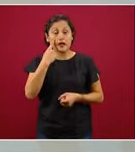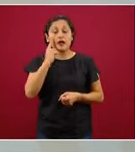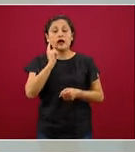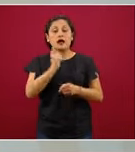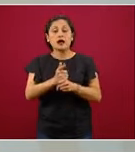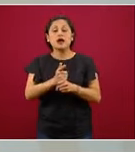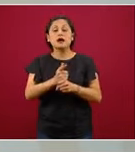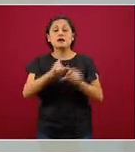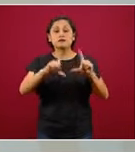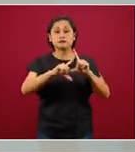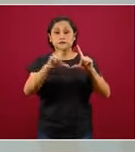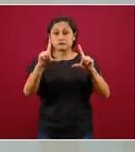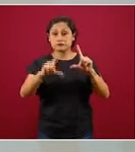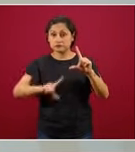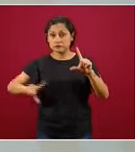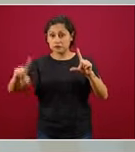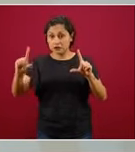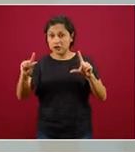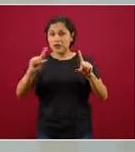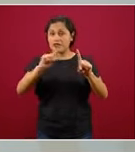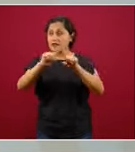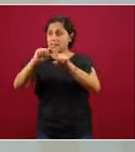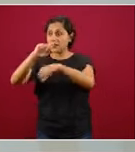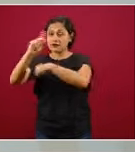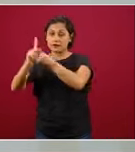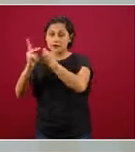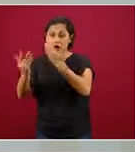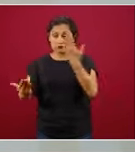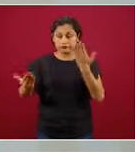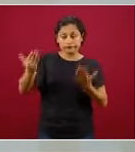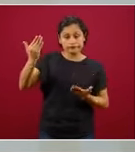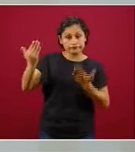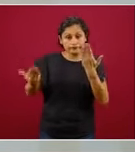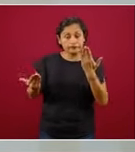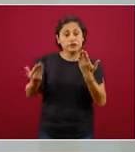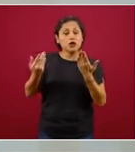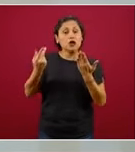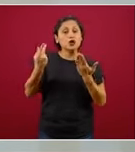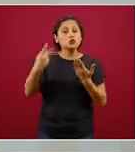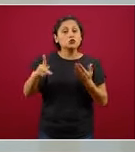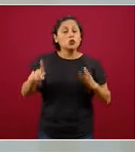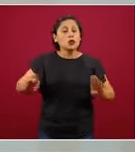sanitarias, las realidades epidemiológicas entre los países y tener un sentido técnico más